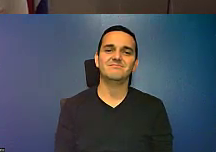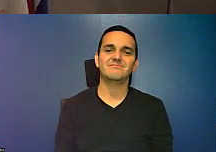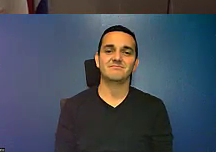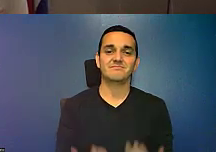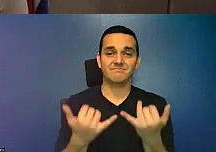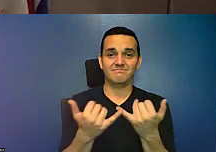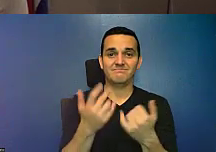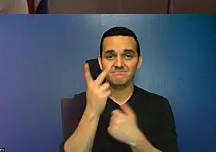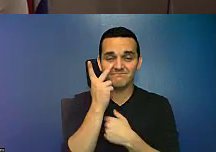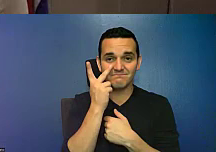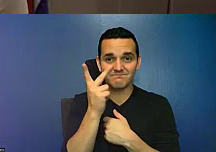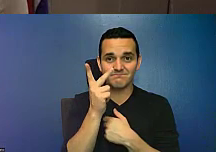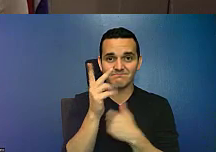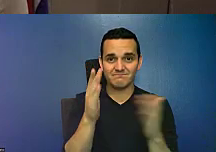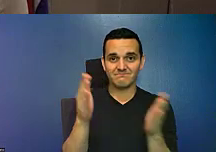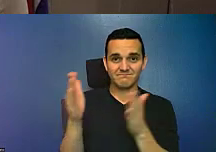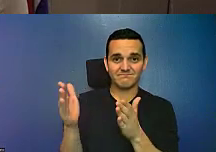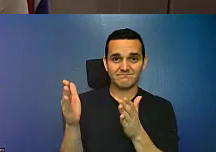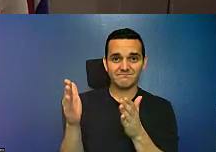Tenemos la parte de